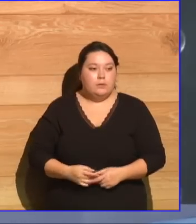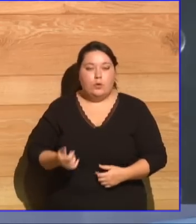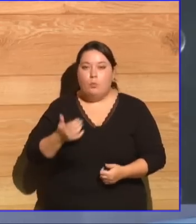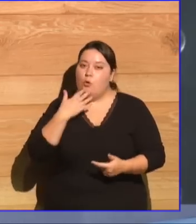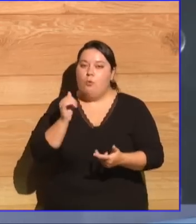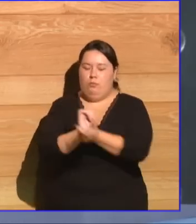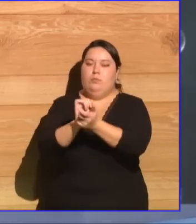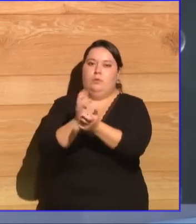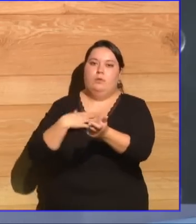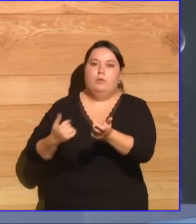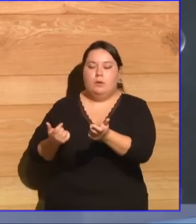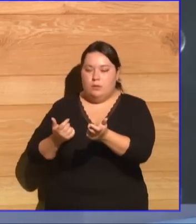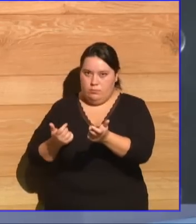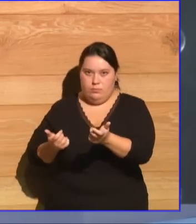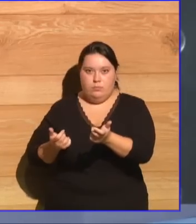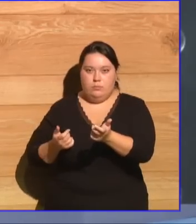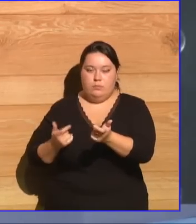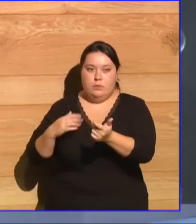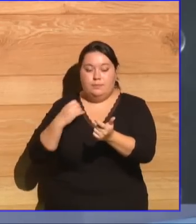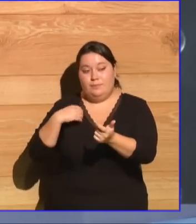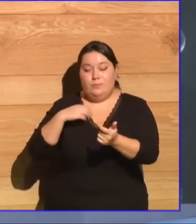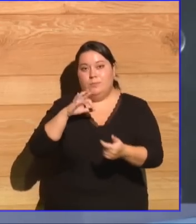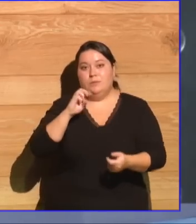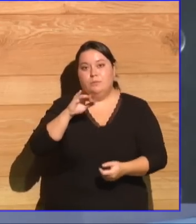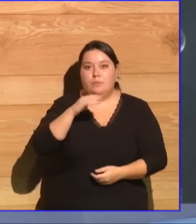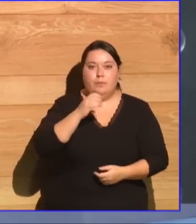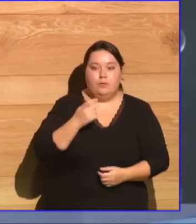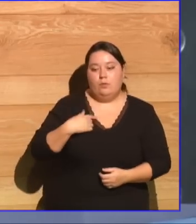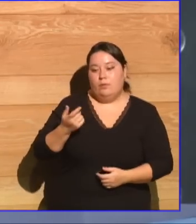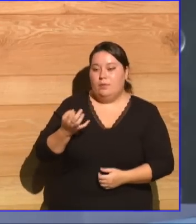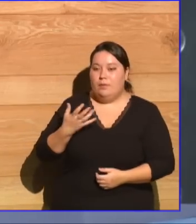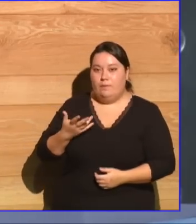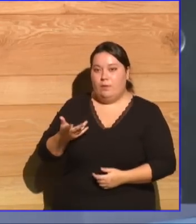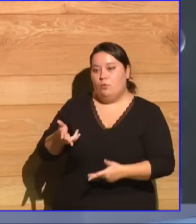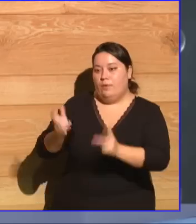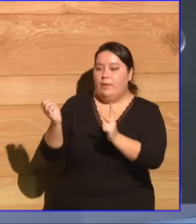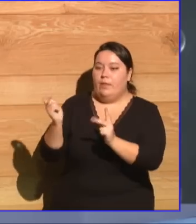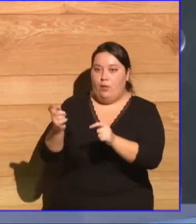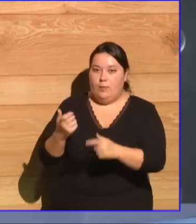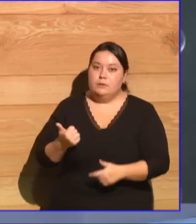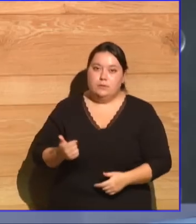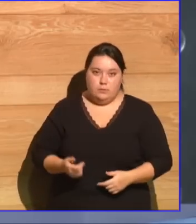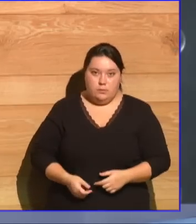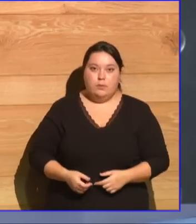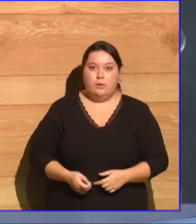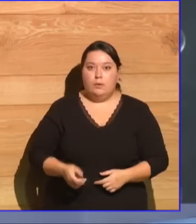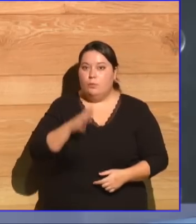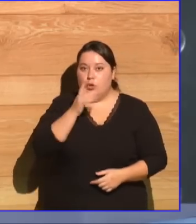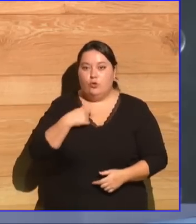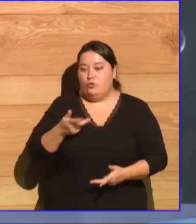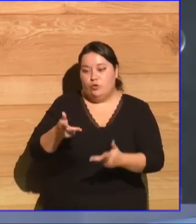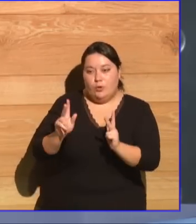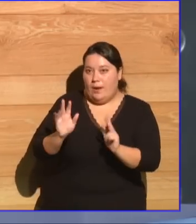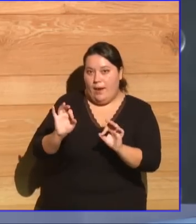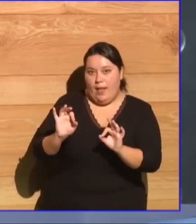esposas puestas. El propio Spielberg decía después, le tenía que haber dejado mucha más libertad, porque es que no le he dejado nada, le